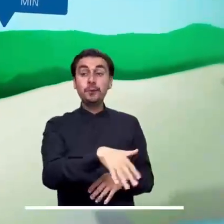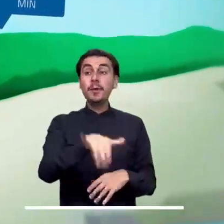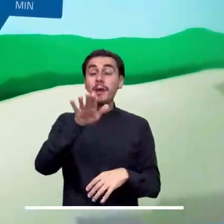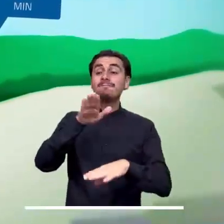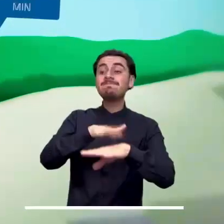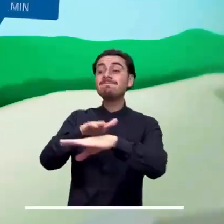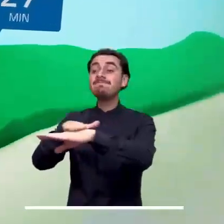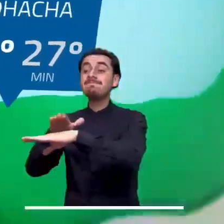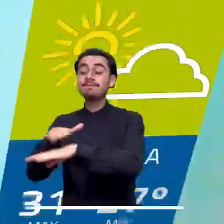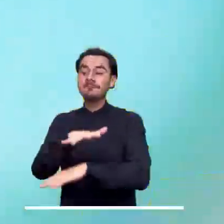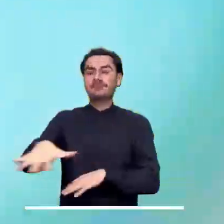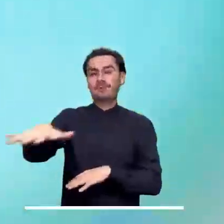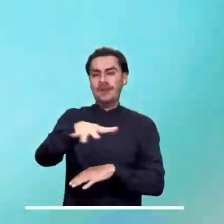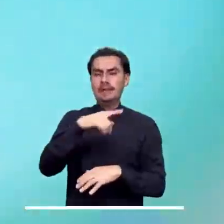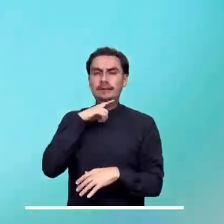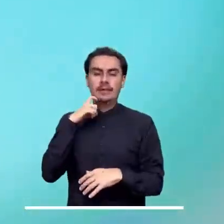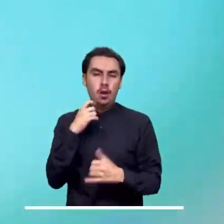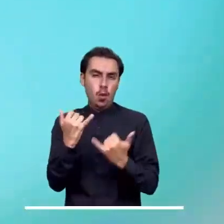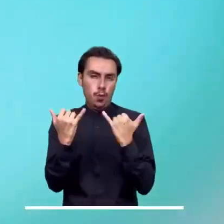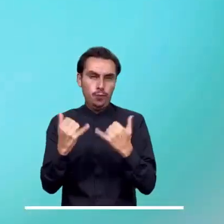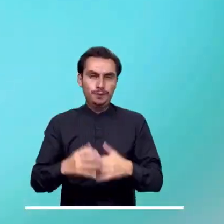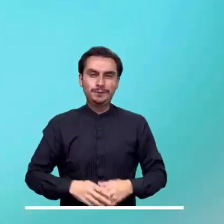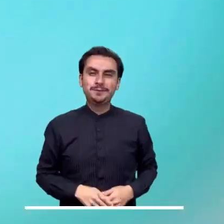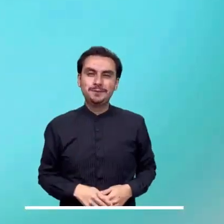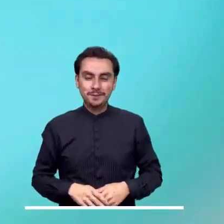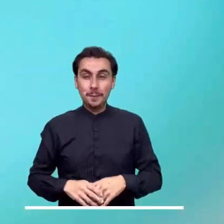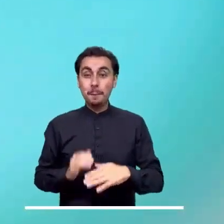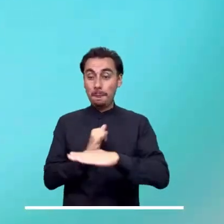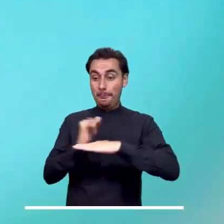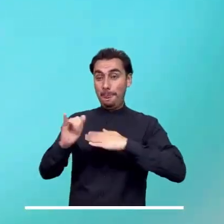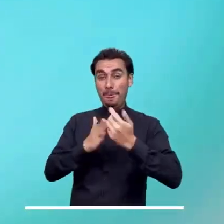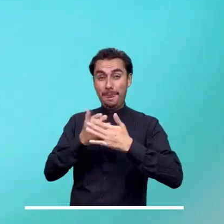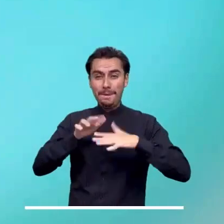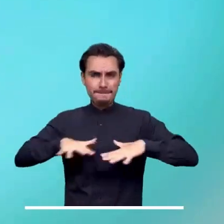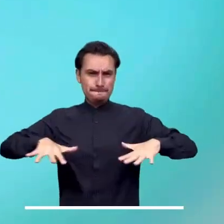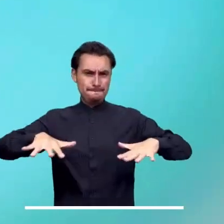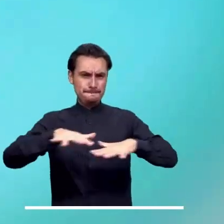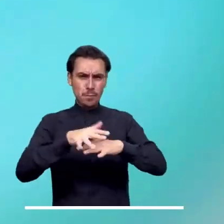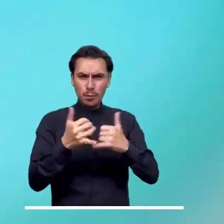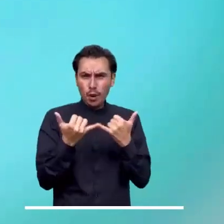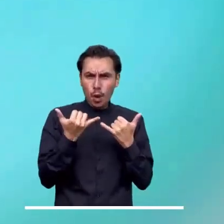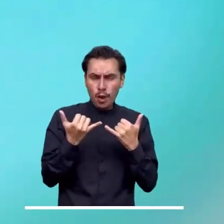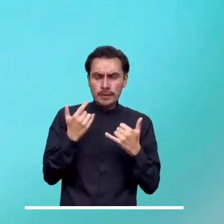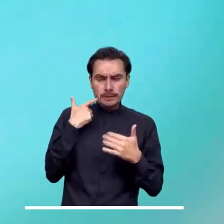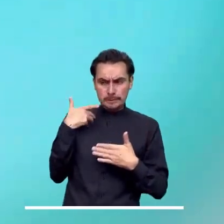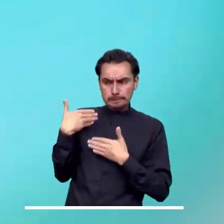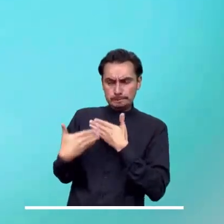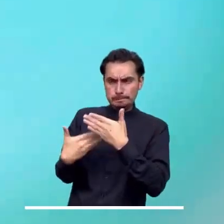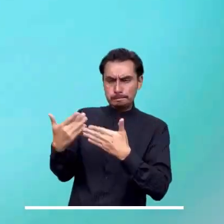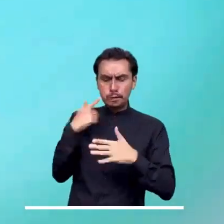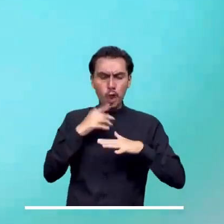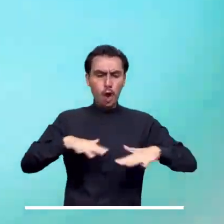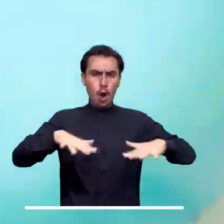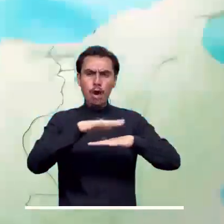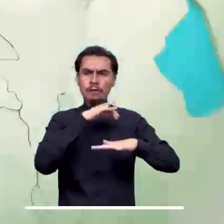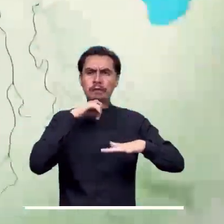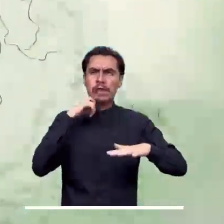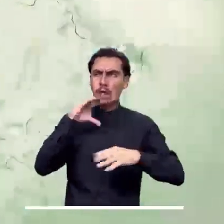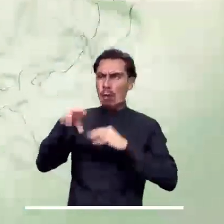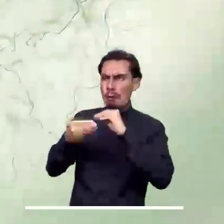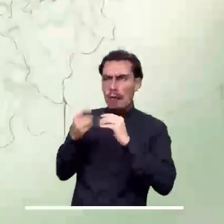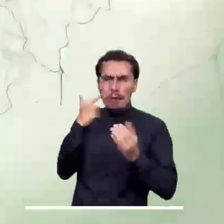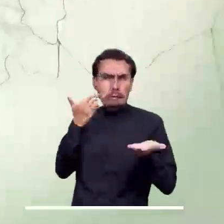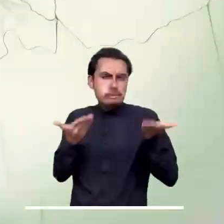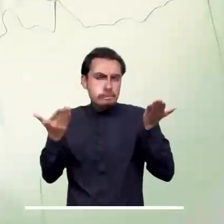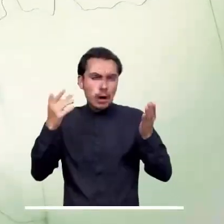de Urabá. Para el archipiélago de San Andrés y Providencia se estima cielo parcial a mayormente nublado con lloviznas sobre las